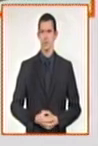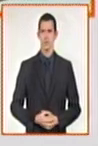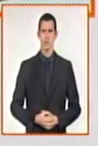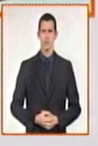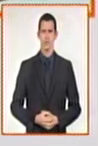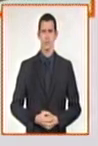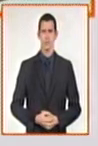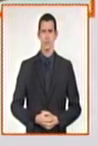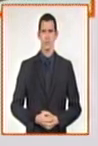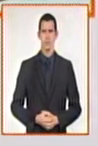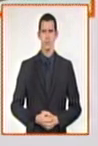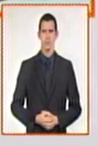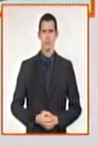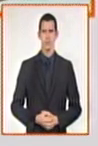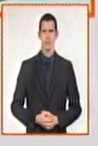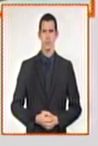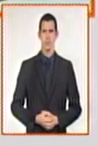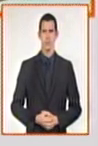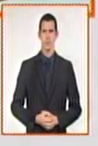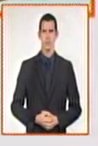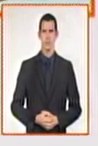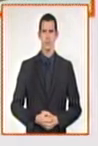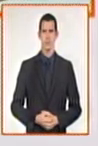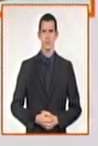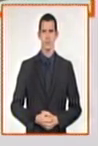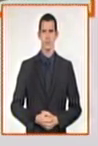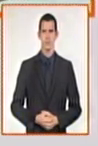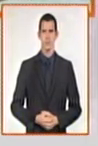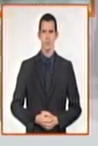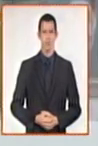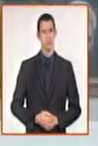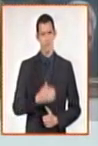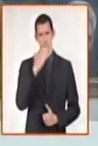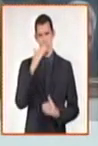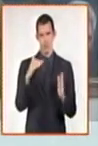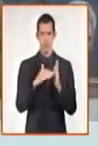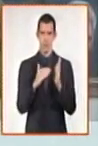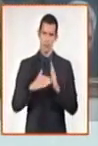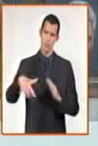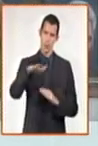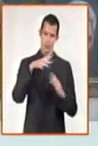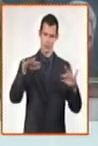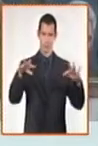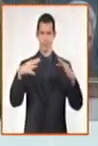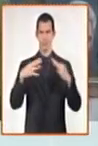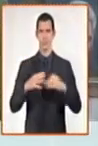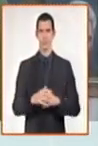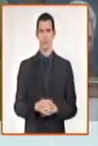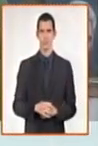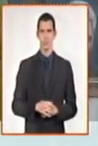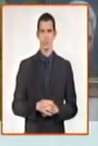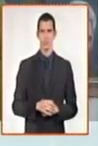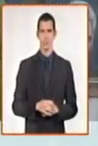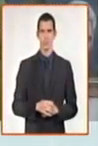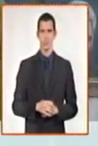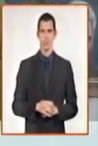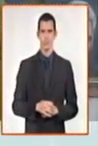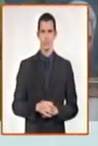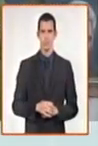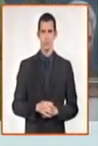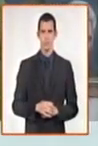recuperación. Sí, buenas tardes, Randy, a usted, buenas tardes a todos los televidentes. Bueno, ya usted